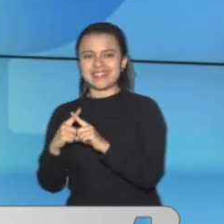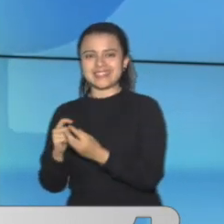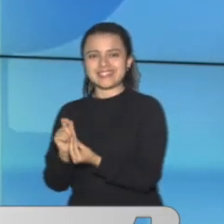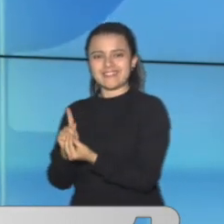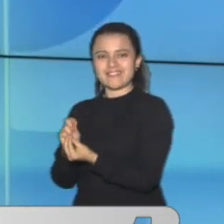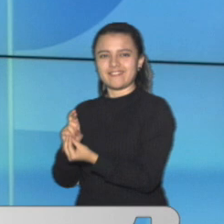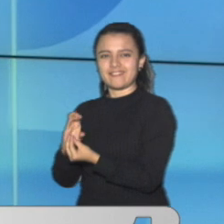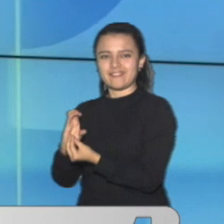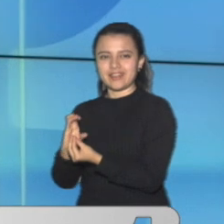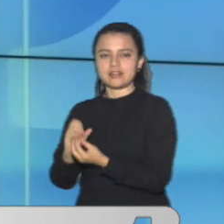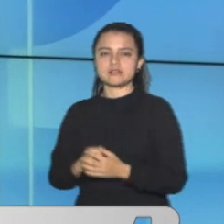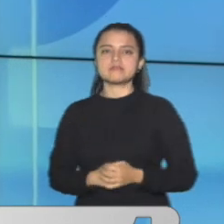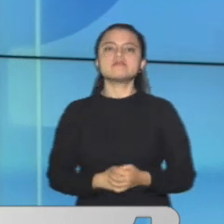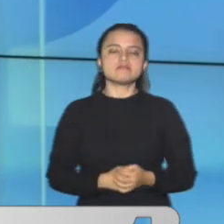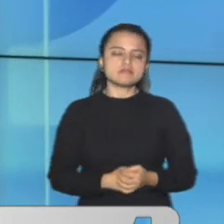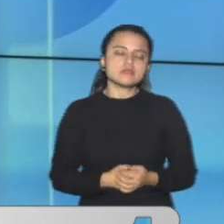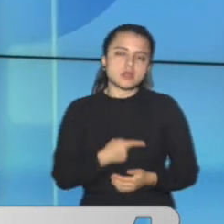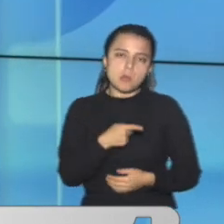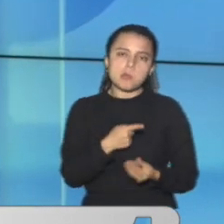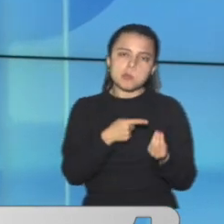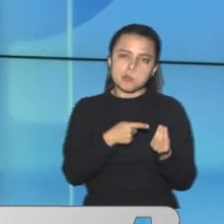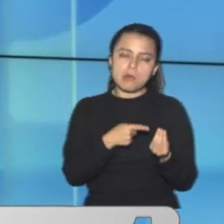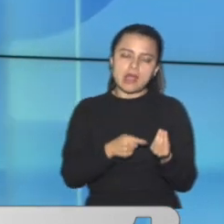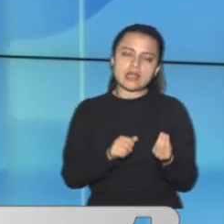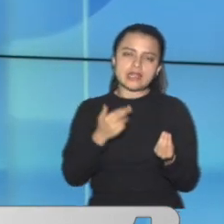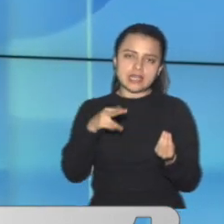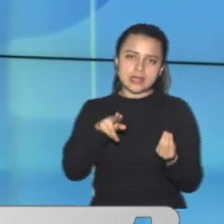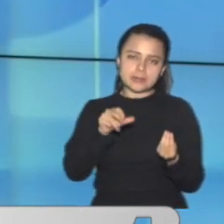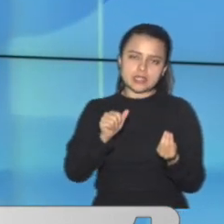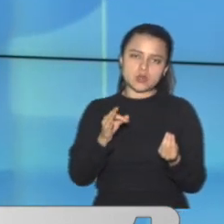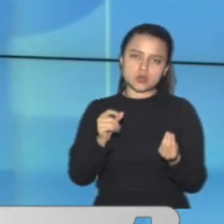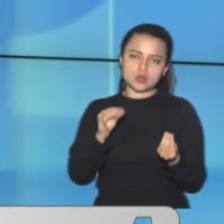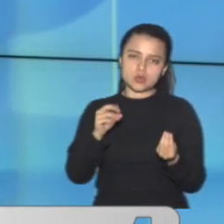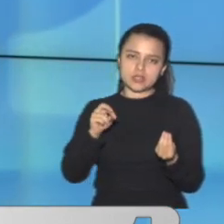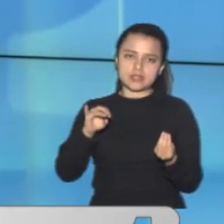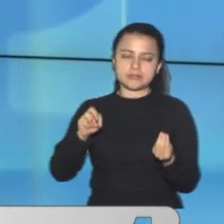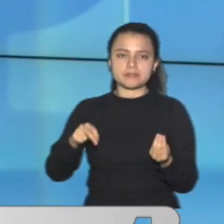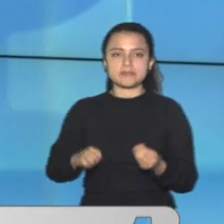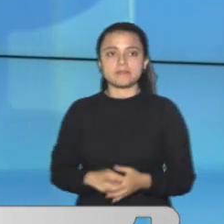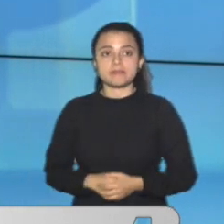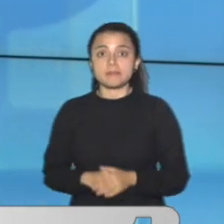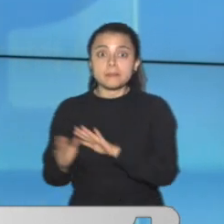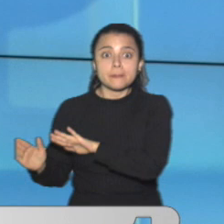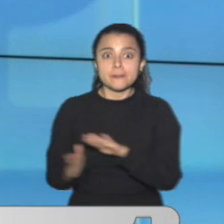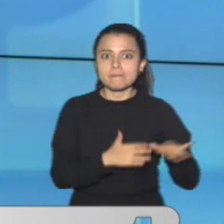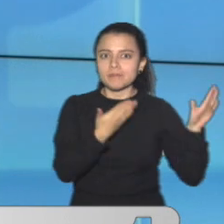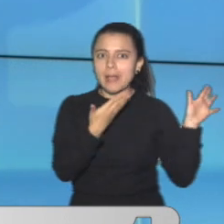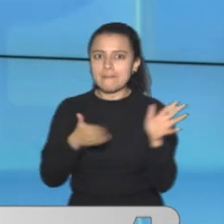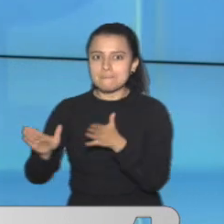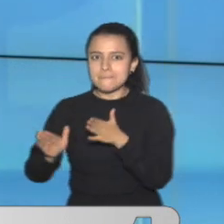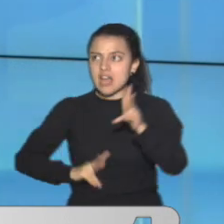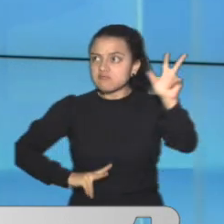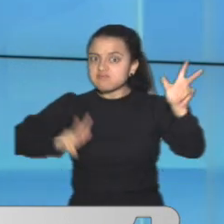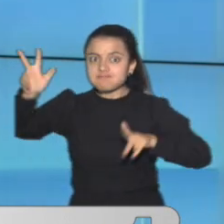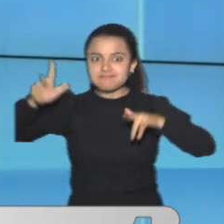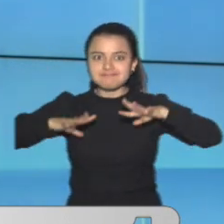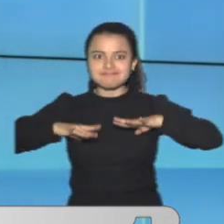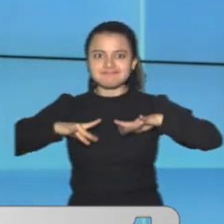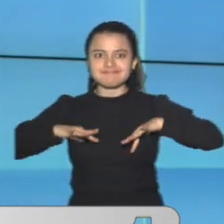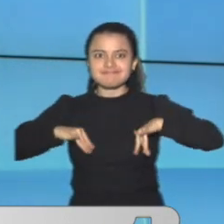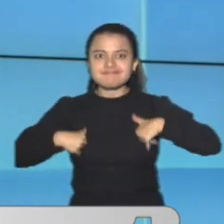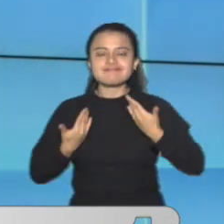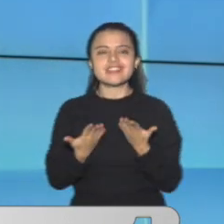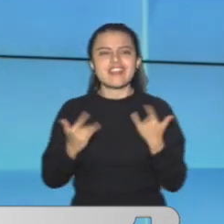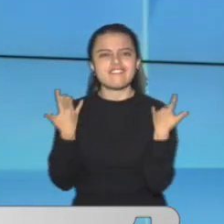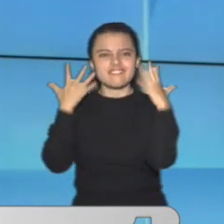las farc y también la hermana de alias otoniel hablamos ahora el plan éxodo que se activó para este fin de semana en las fiestas de san pedro y